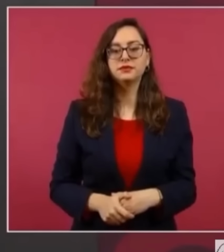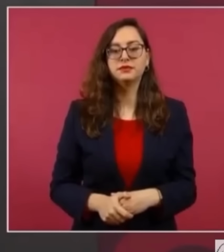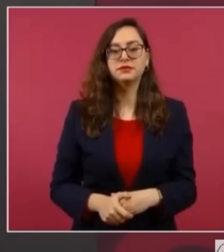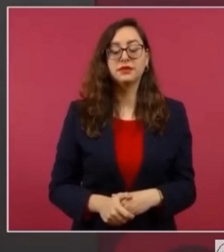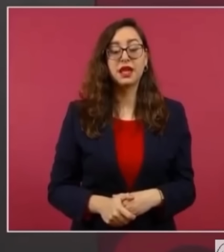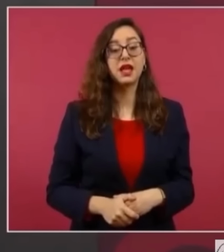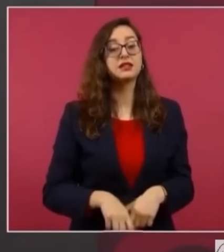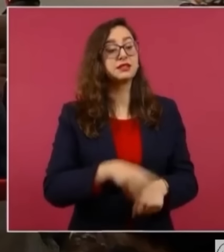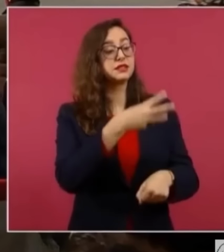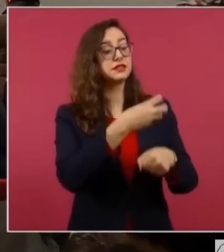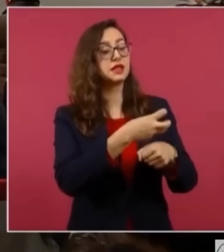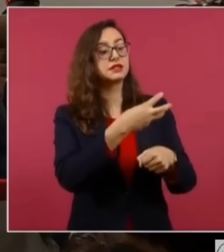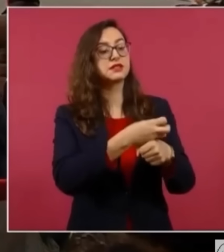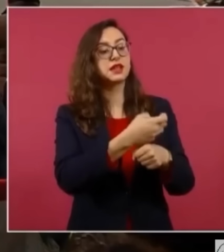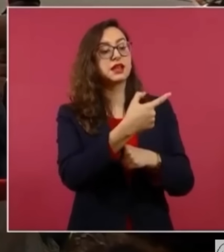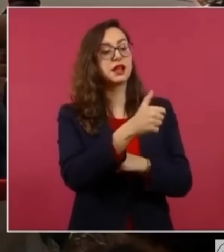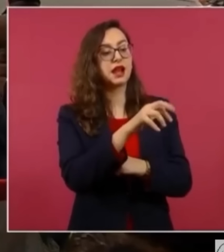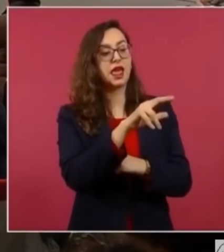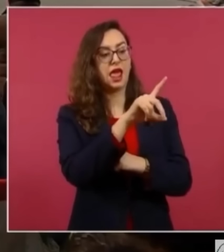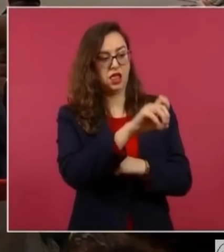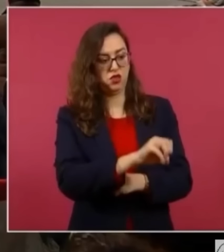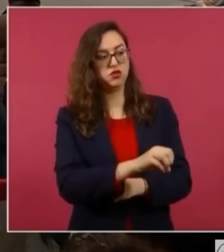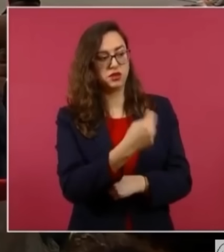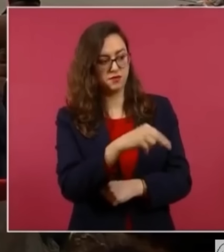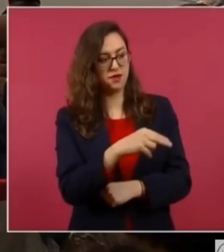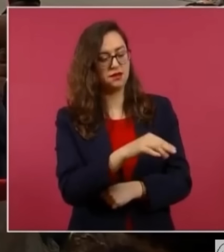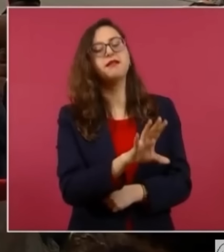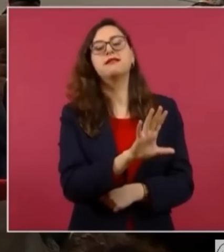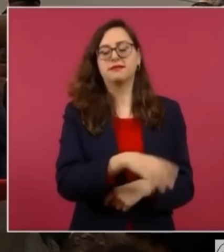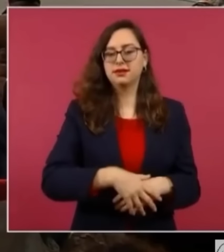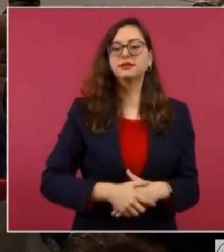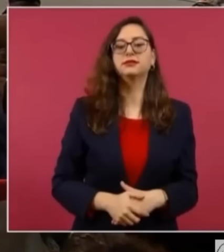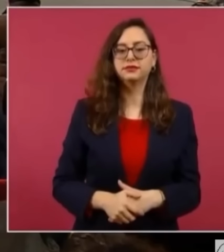tercer grado, se reúnen